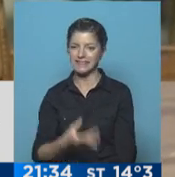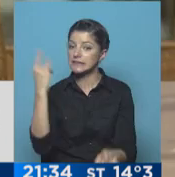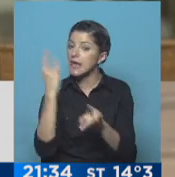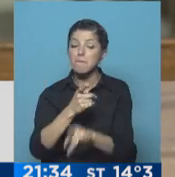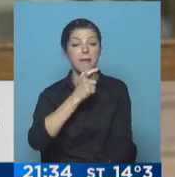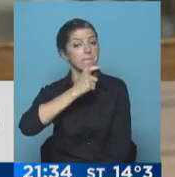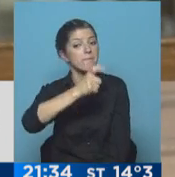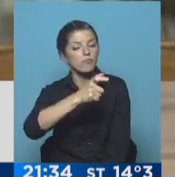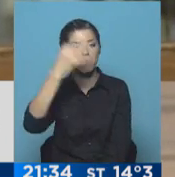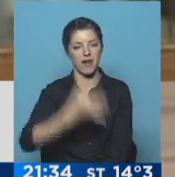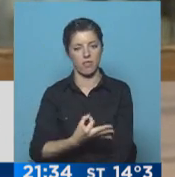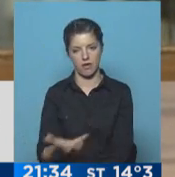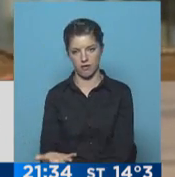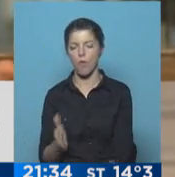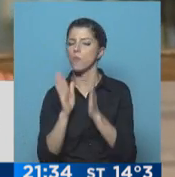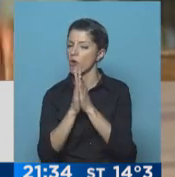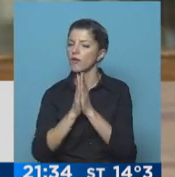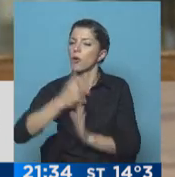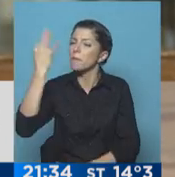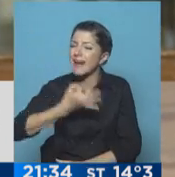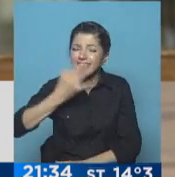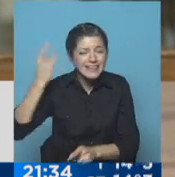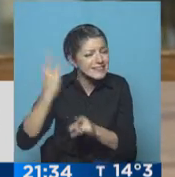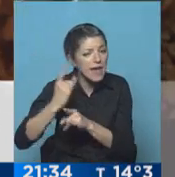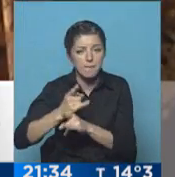por favor. Siempre con la verdad.